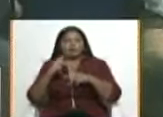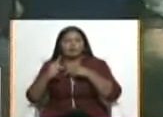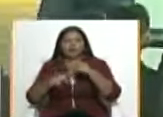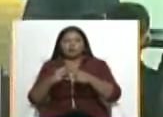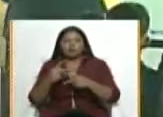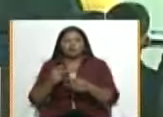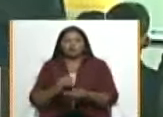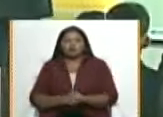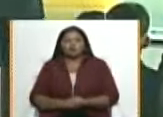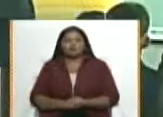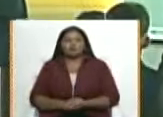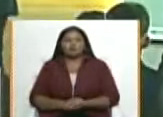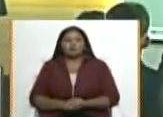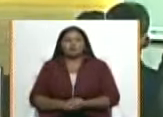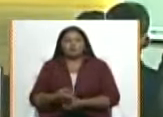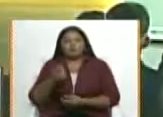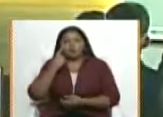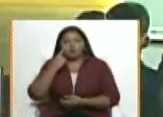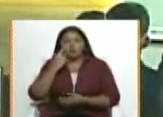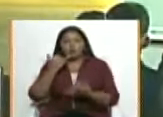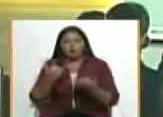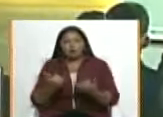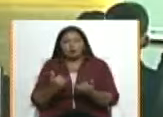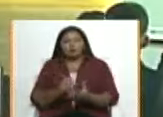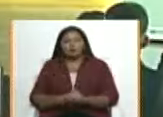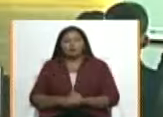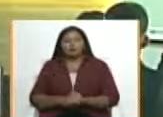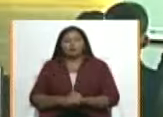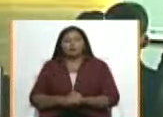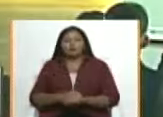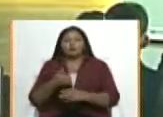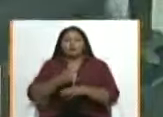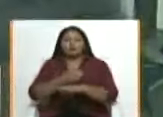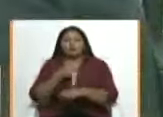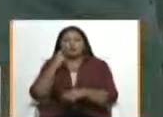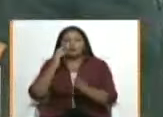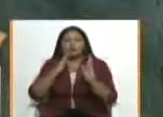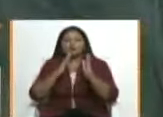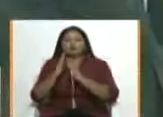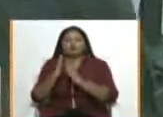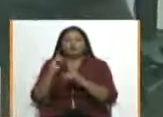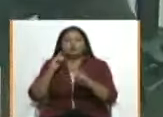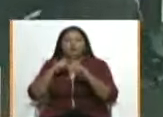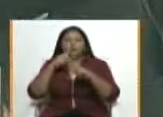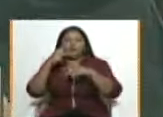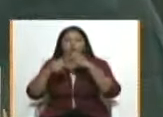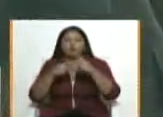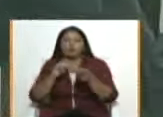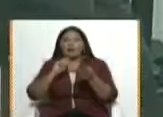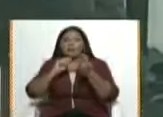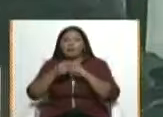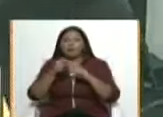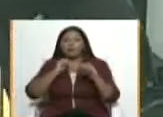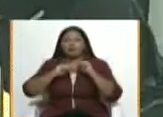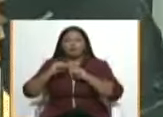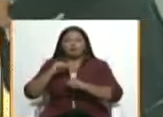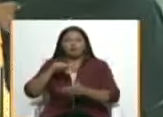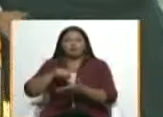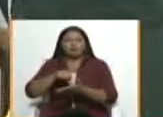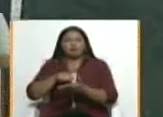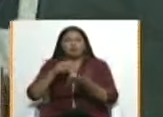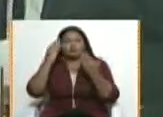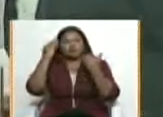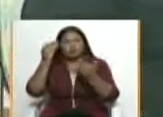de postulaciones. Observamos en este momento precisamente al autorizado por la organización con fines políticos Cambiemos Movimiento Ciudadano,